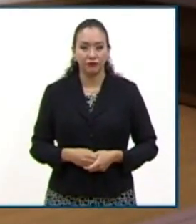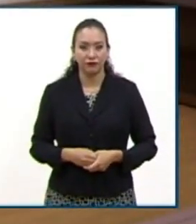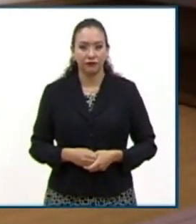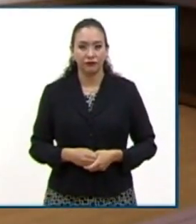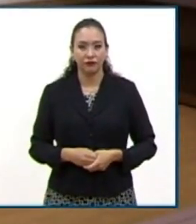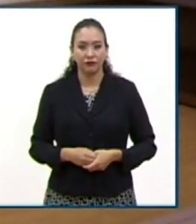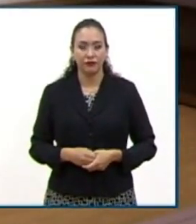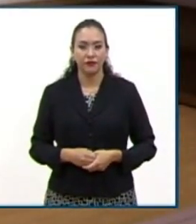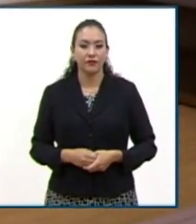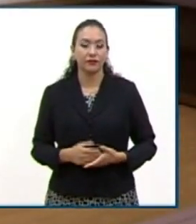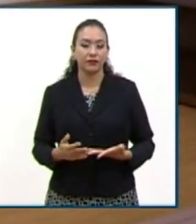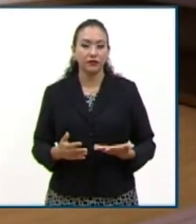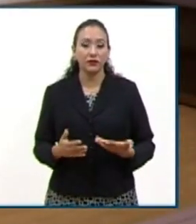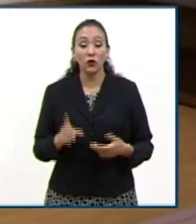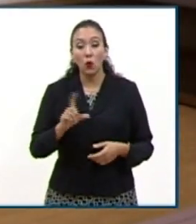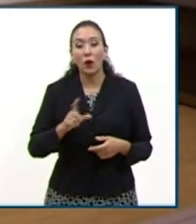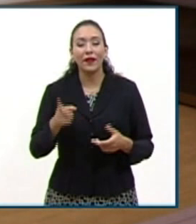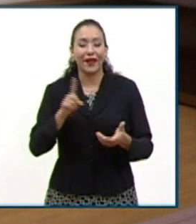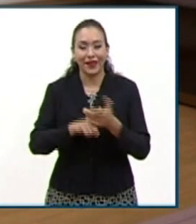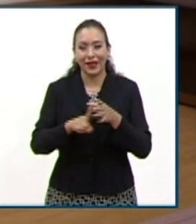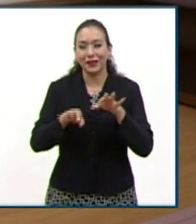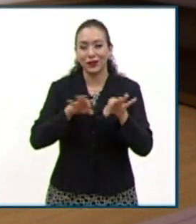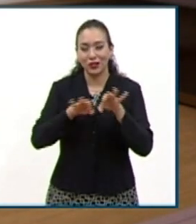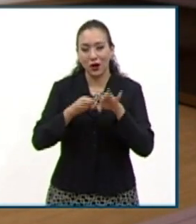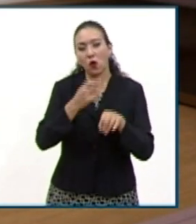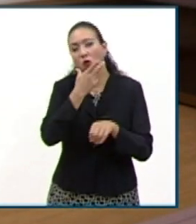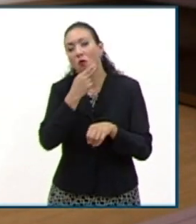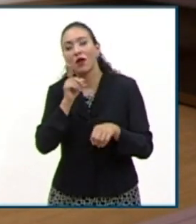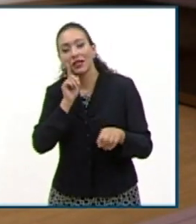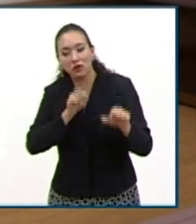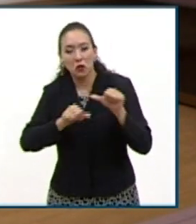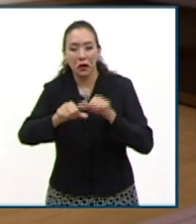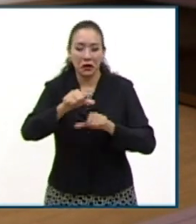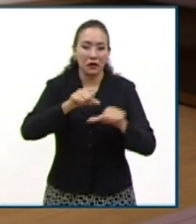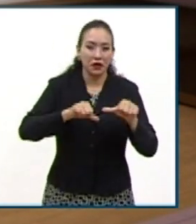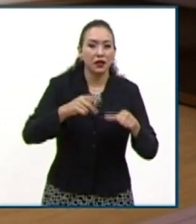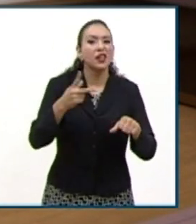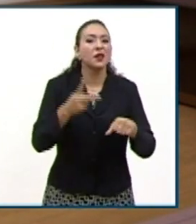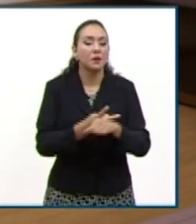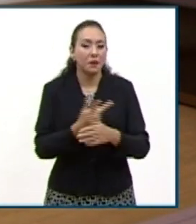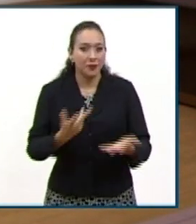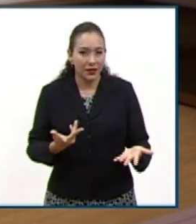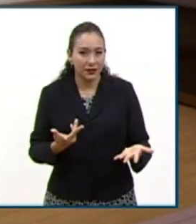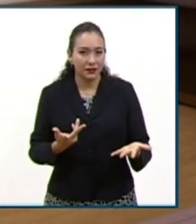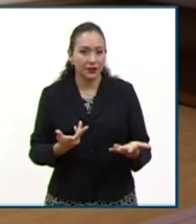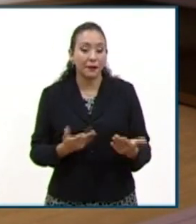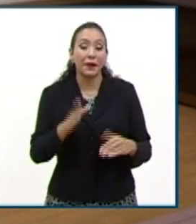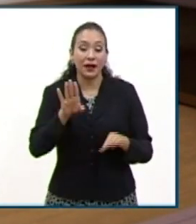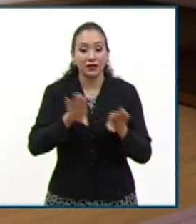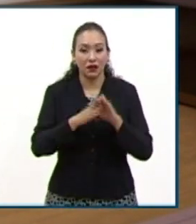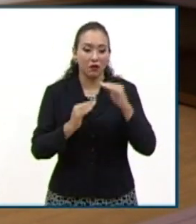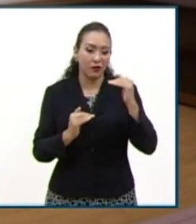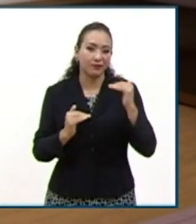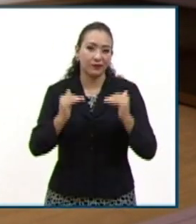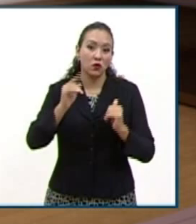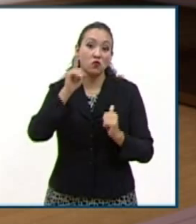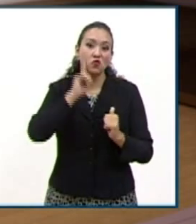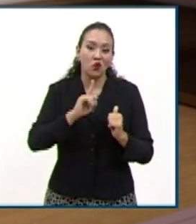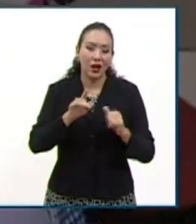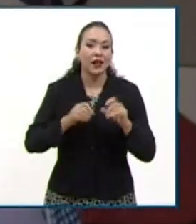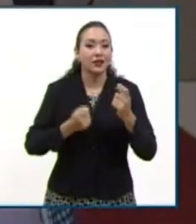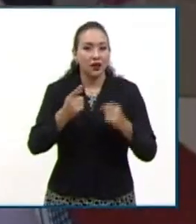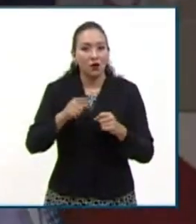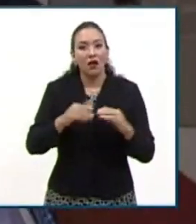Los roles de género hacen que los trabajos domésticos se dividan de manera inequitativa entre hombres y mujeres, una situación